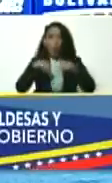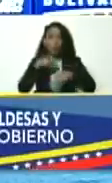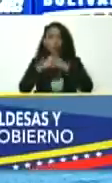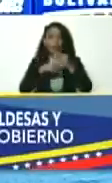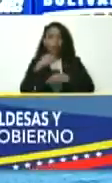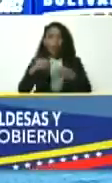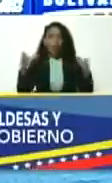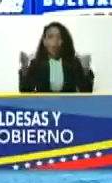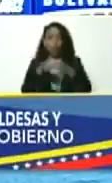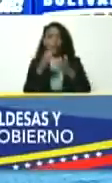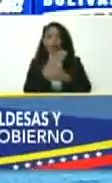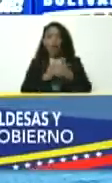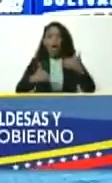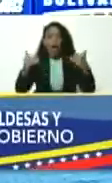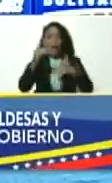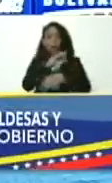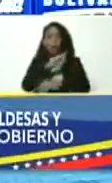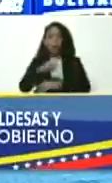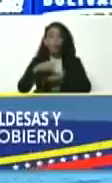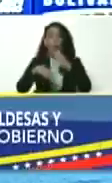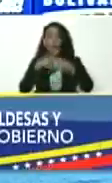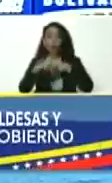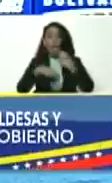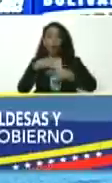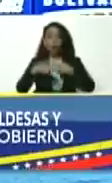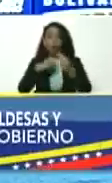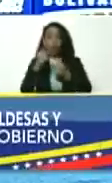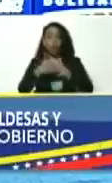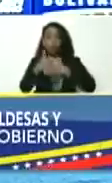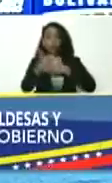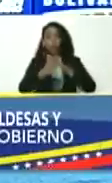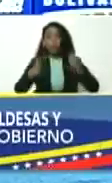alto mando político de la revolución ampliado